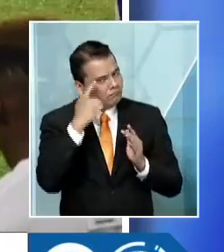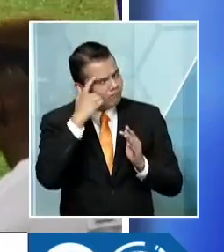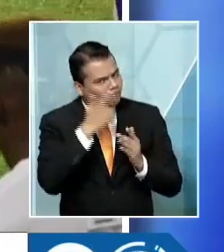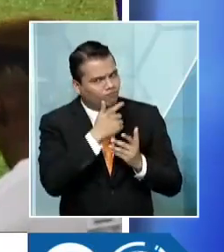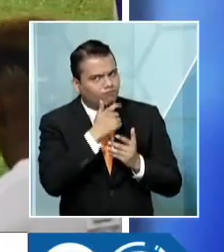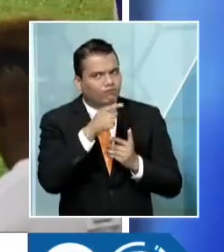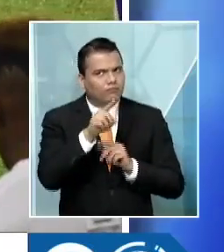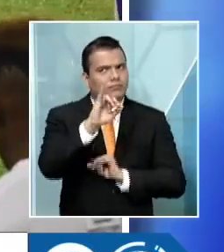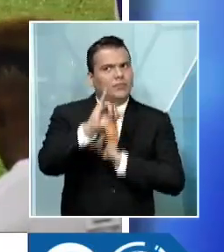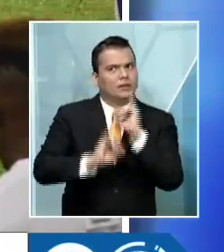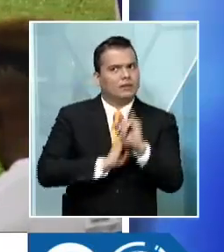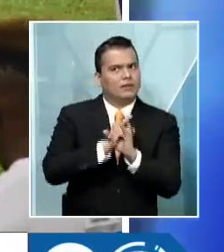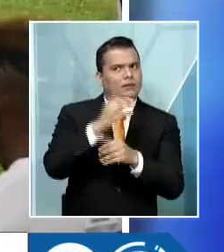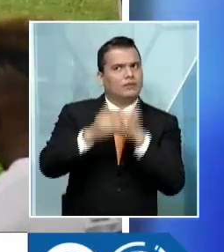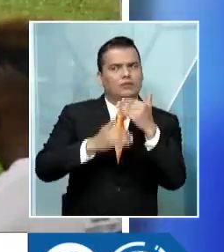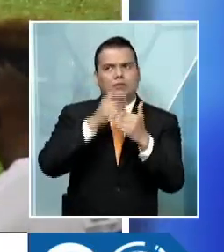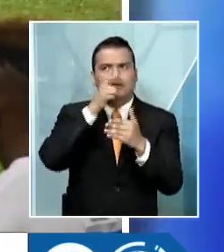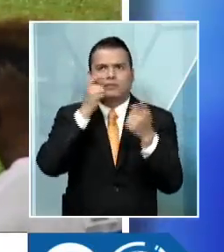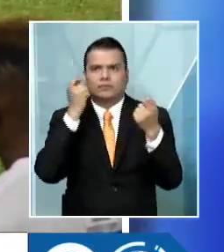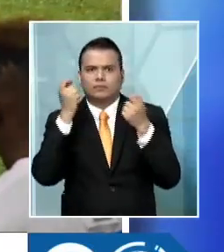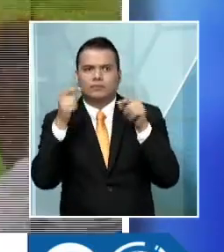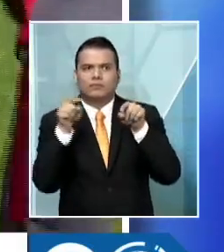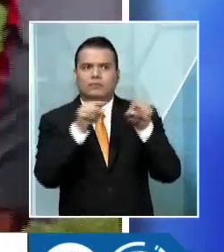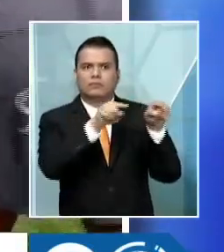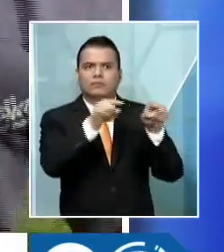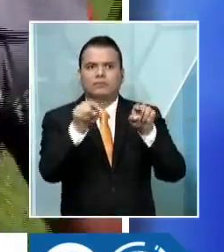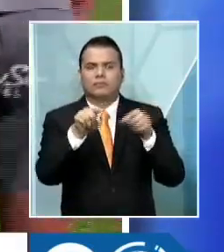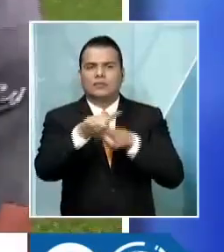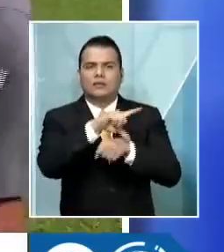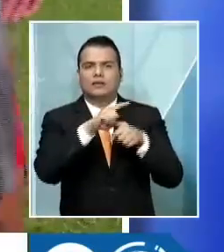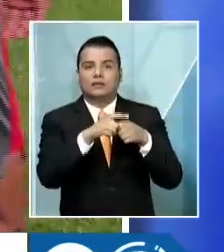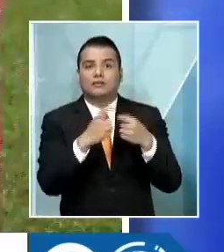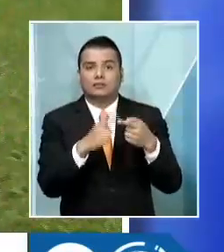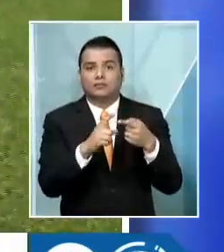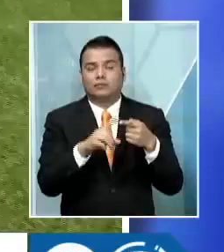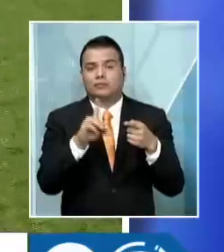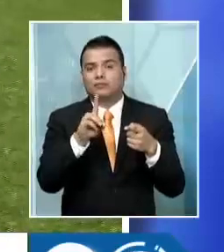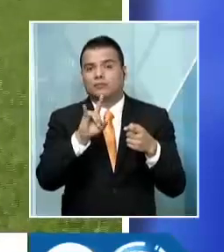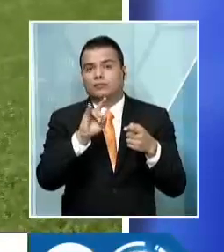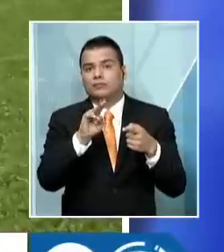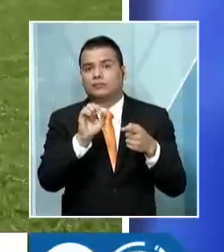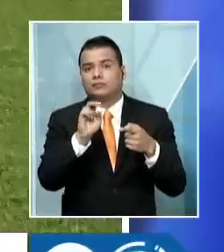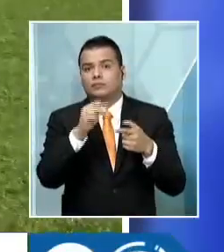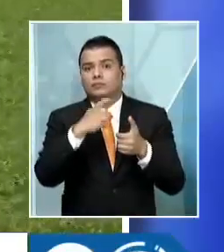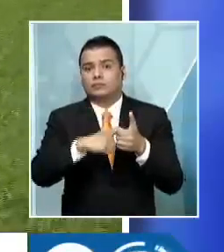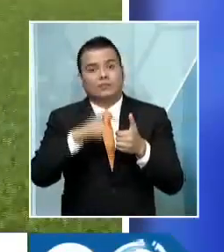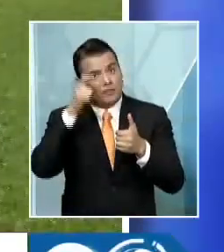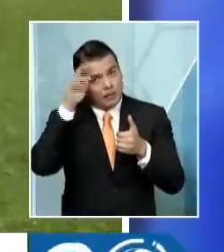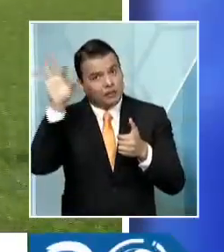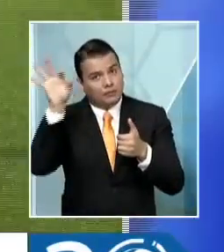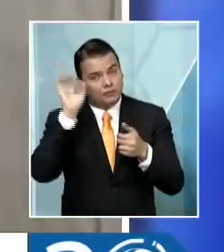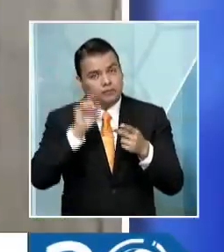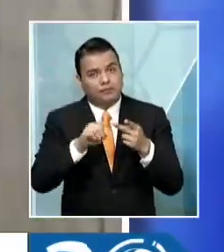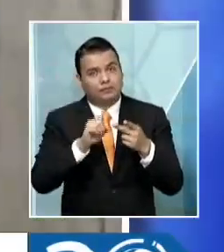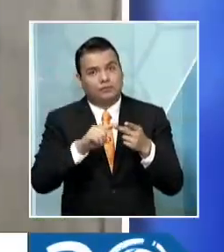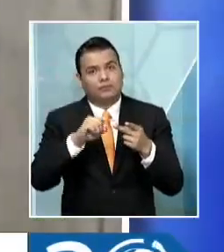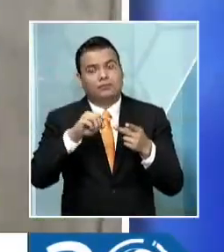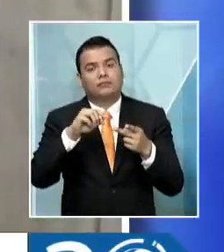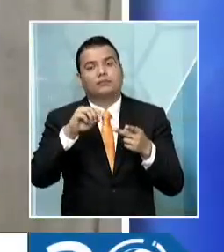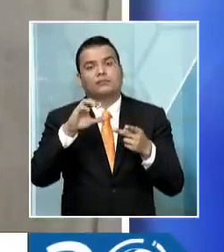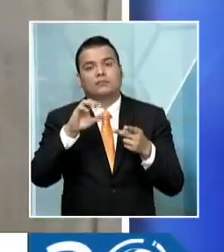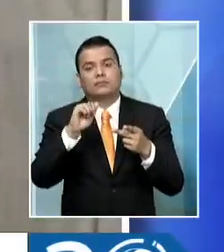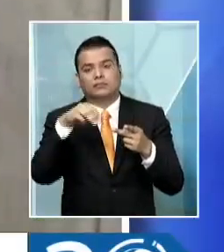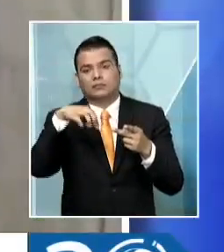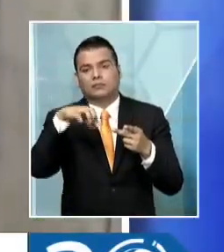la liga internacional, debe mirar la liga local. Dubán Vergara, del América, debe ser llamado. Hamilton Campa, del